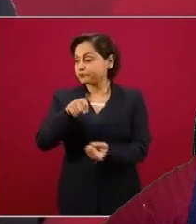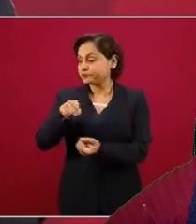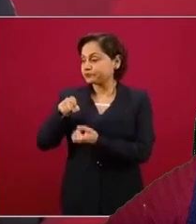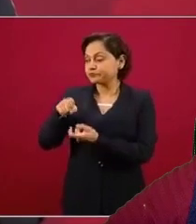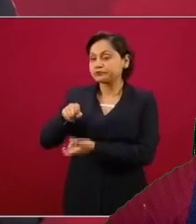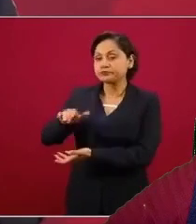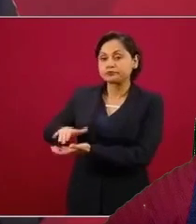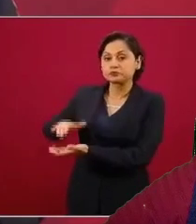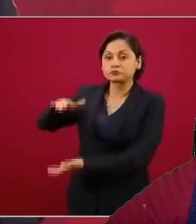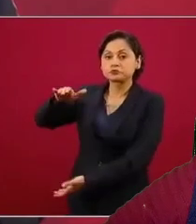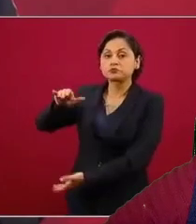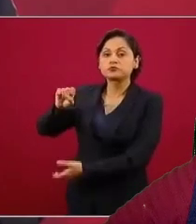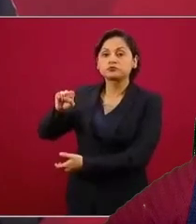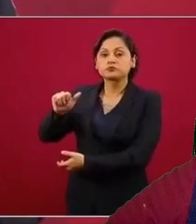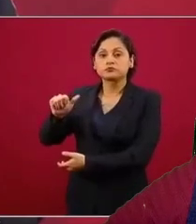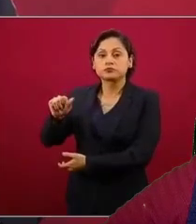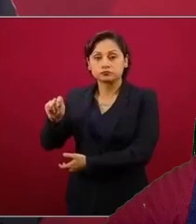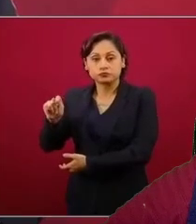hacienda pública,